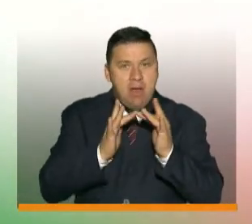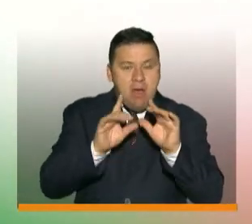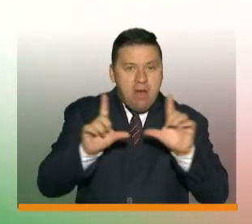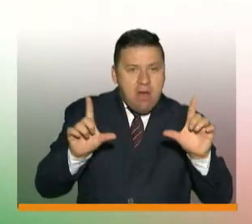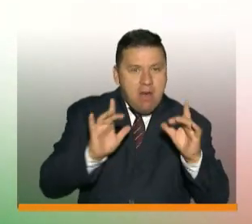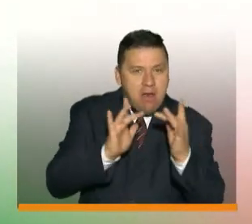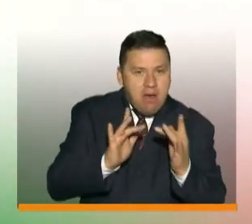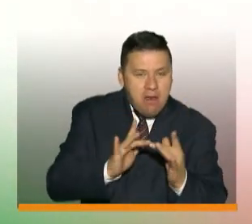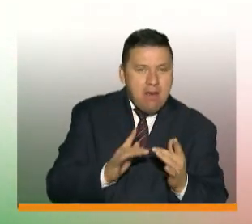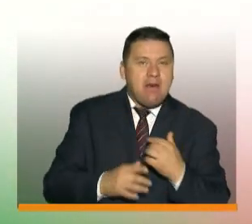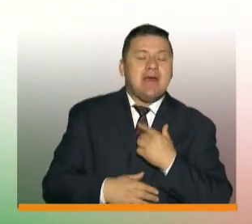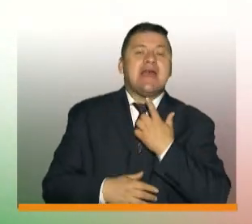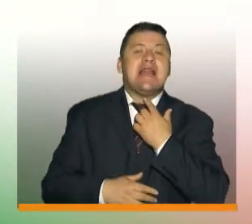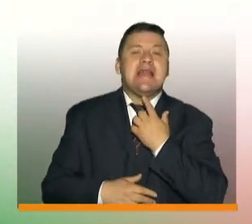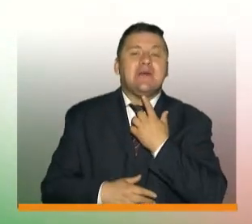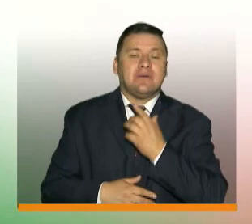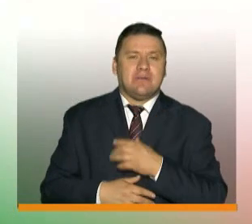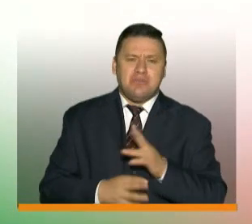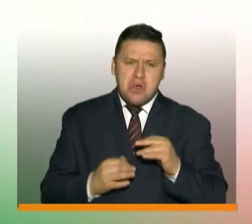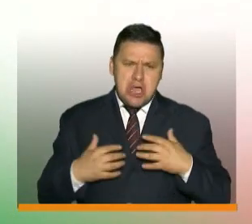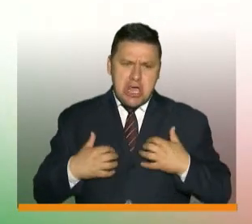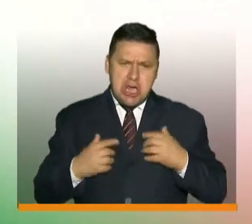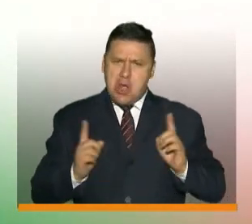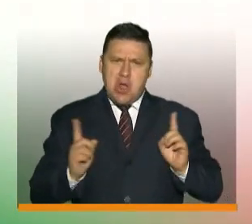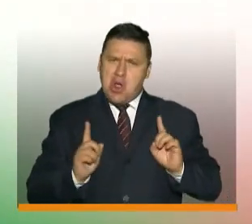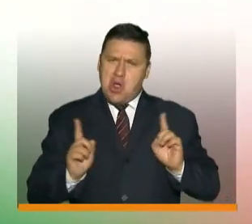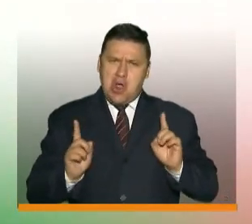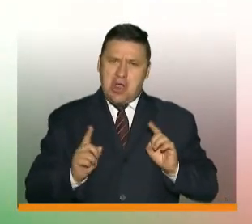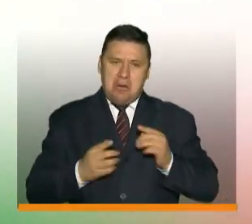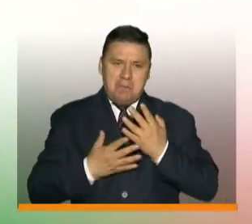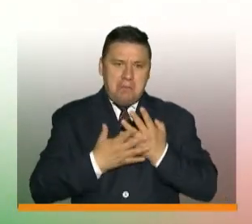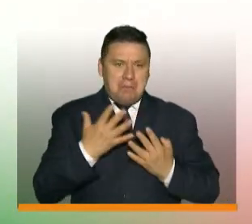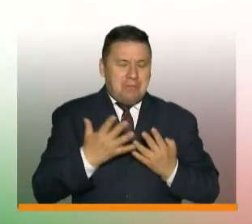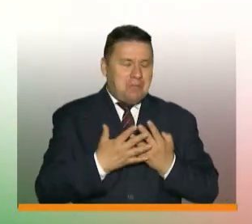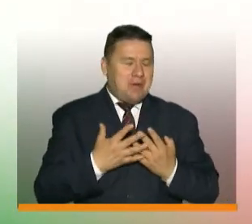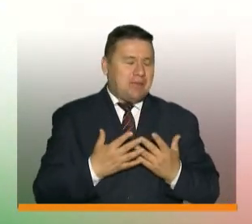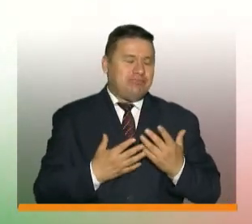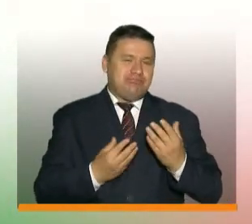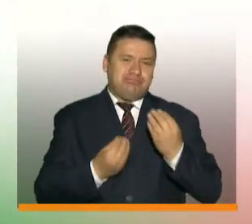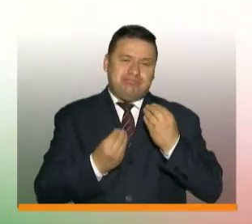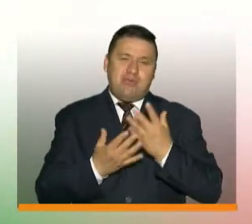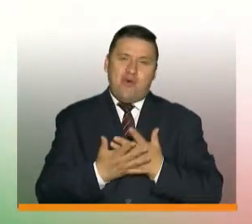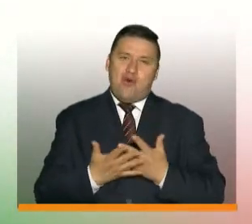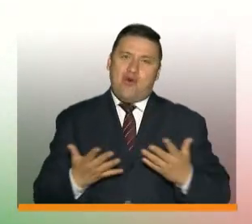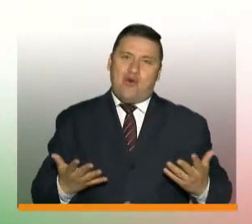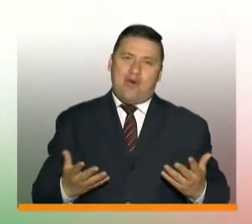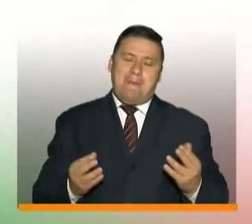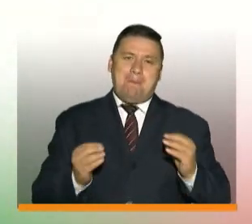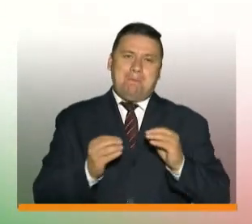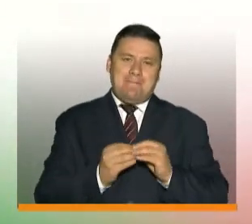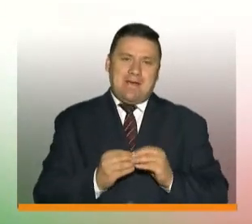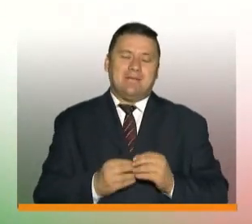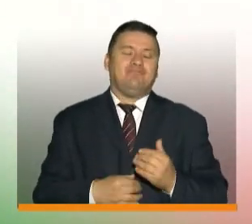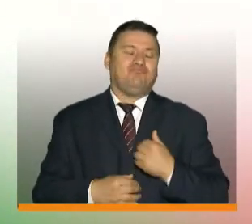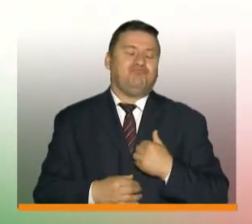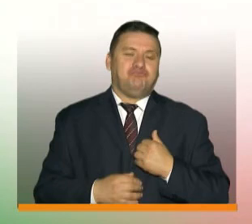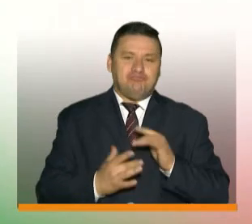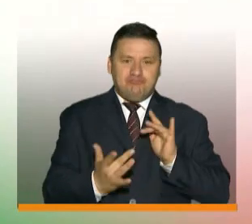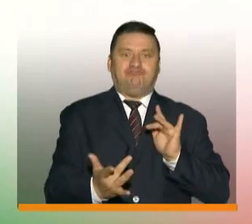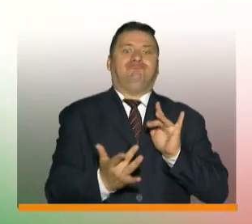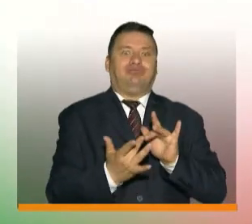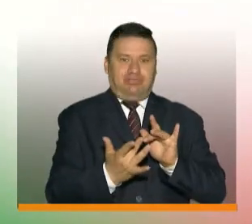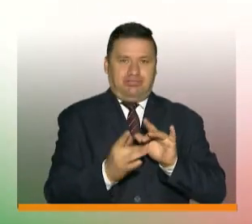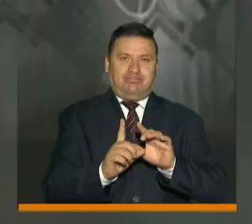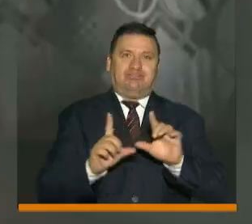conectados, que les guste, que no les dé miedo, que las matemáticas les enseñen muchas cosas más. Yo estoy muy conectado a